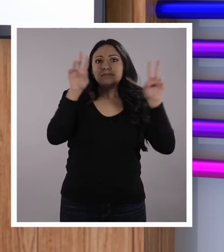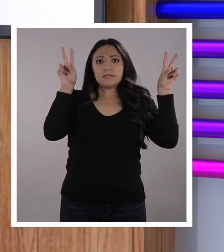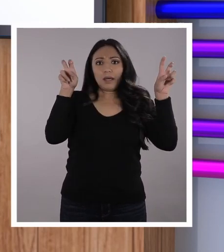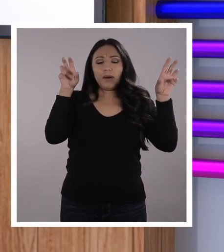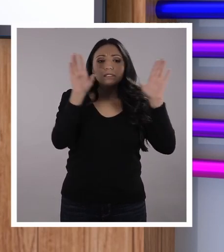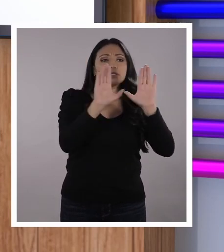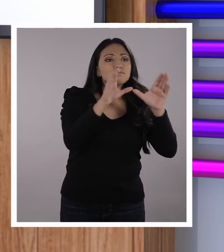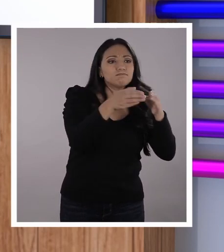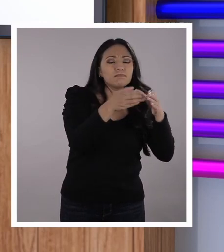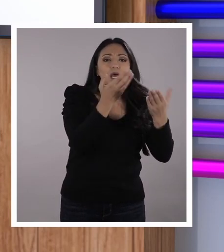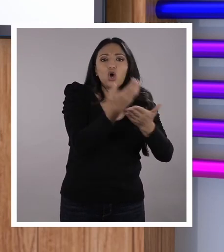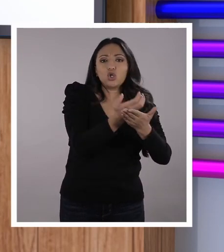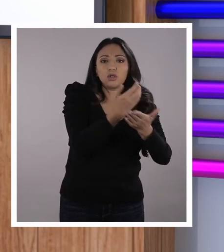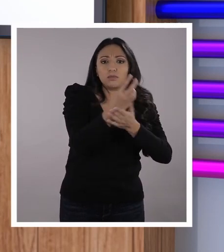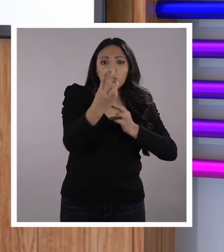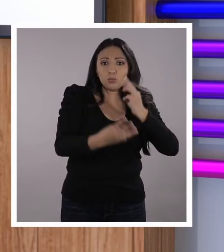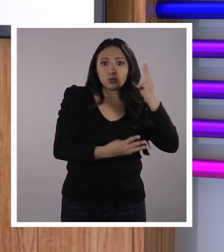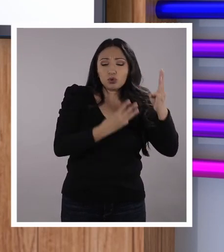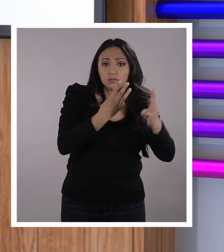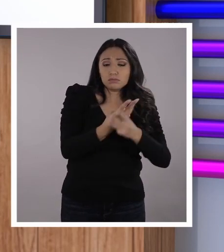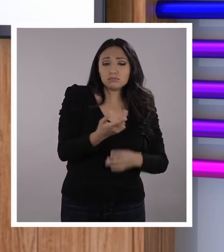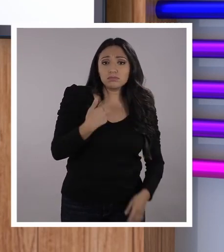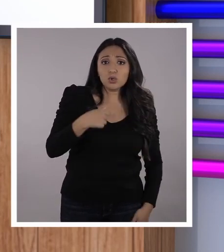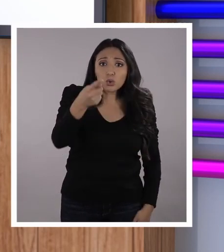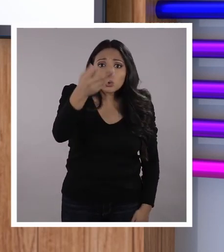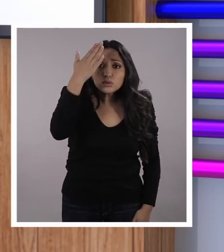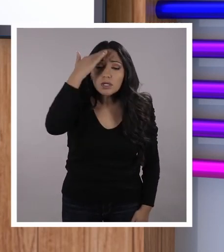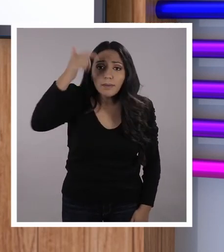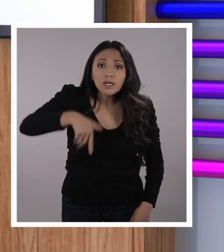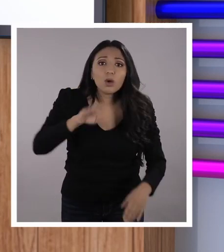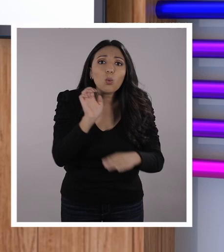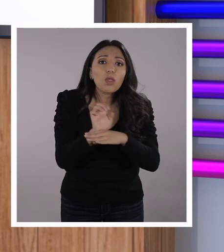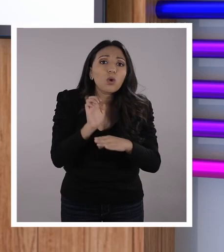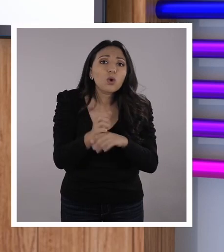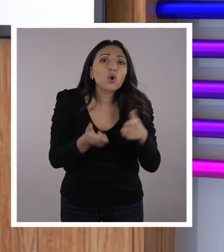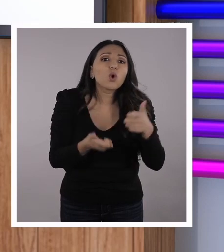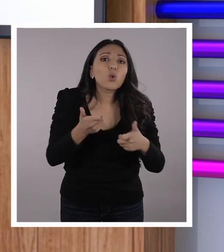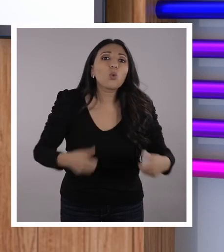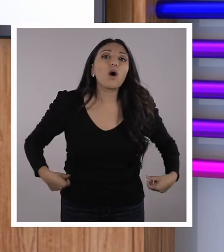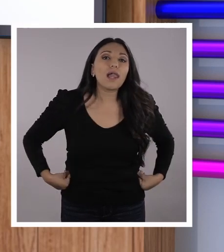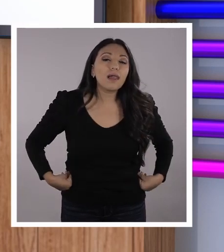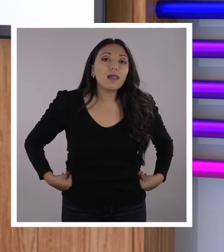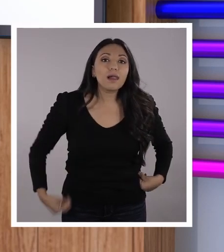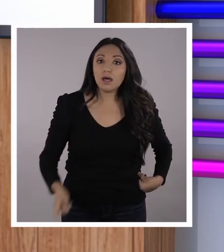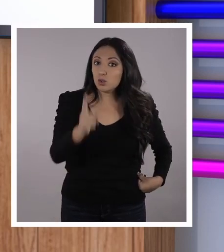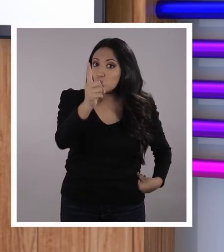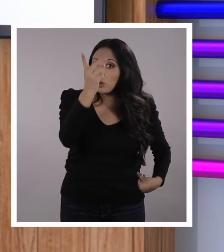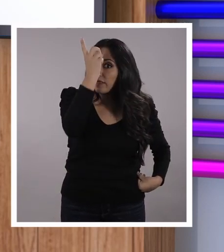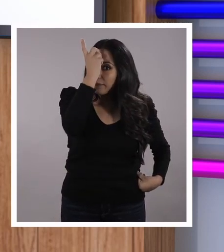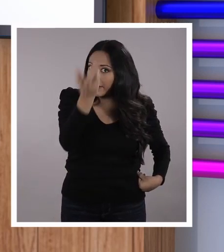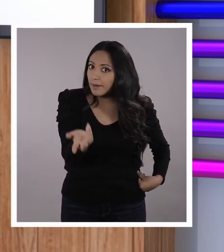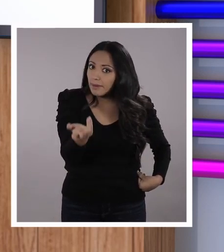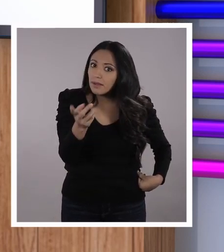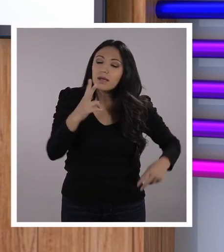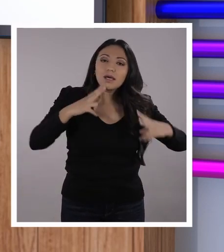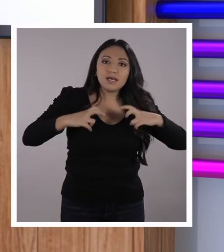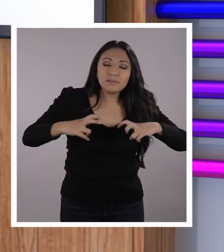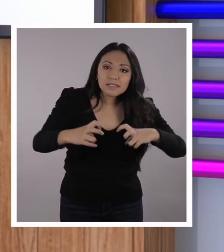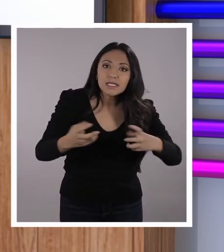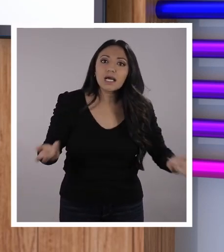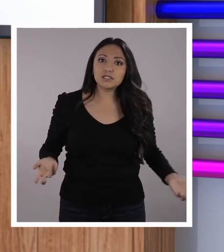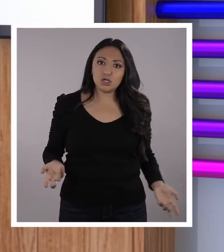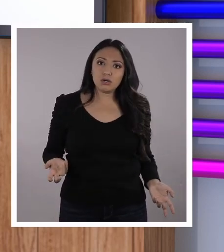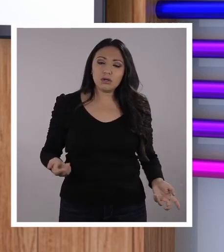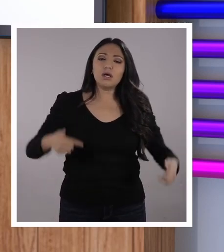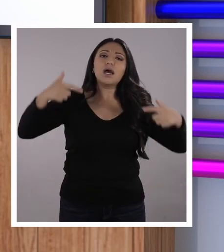el mundo. ¿Sabes cuál es el sistema económico de nuestro país? Te lo dejo como tarea. Investiga.